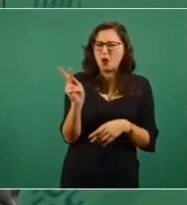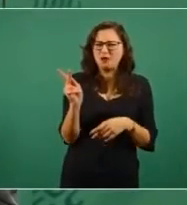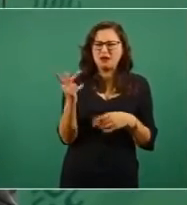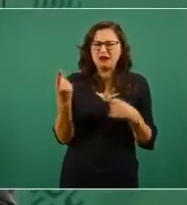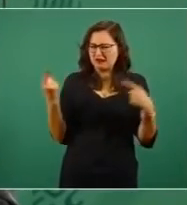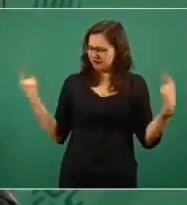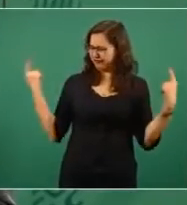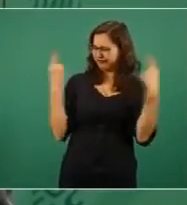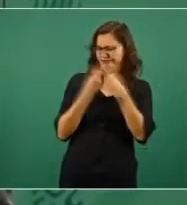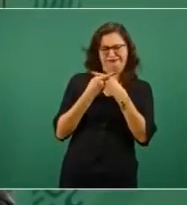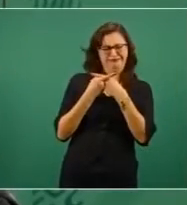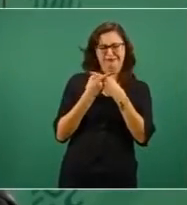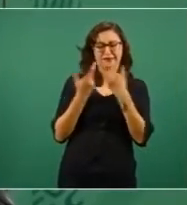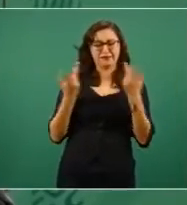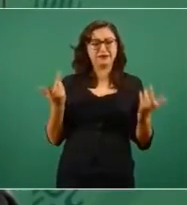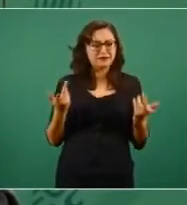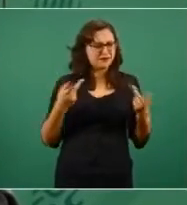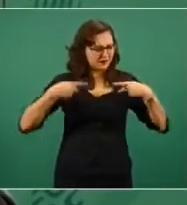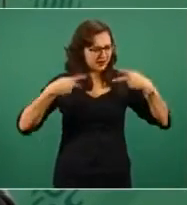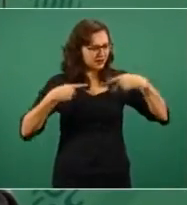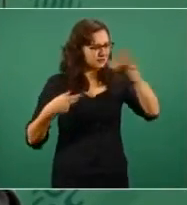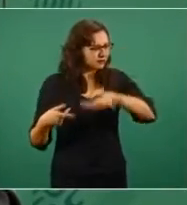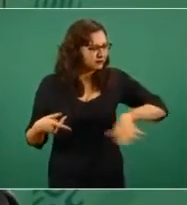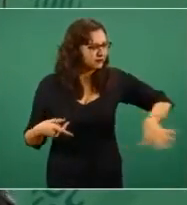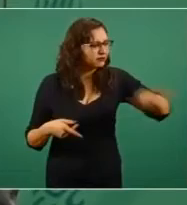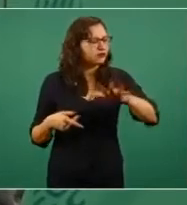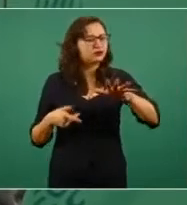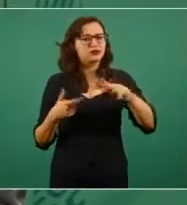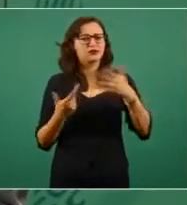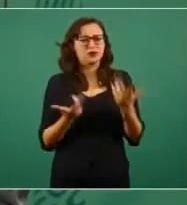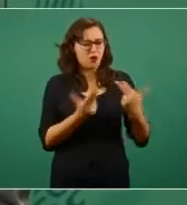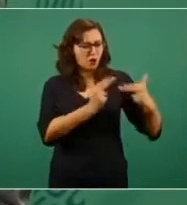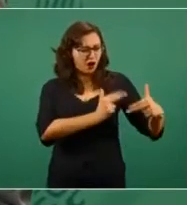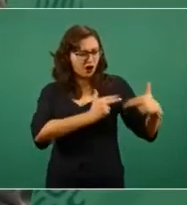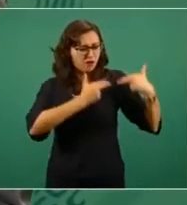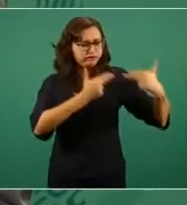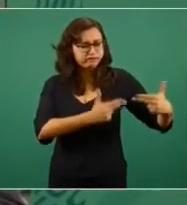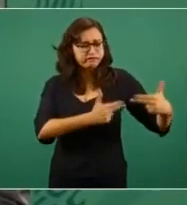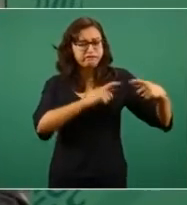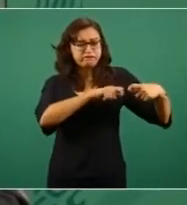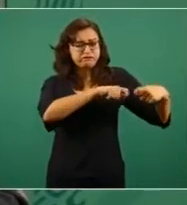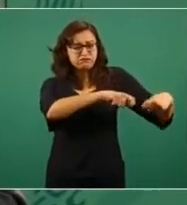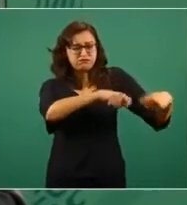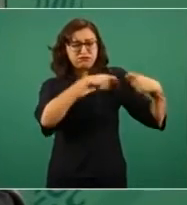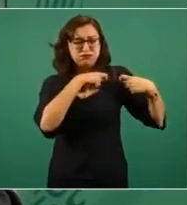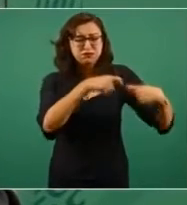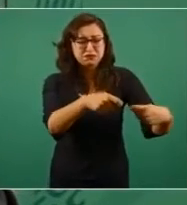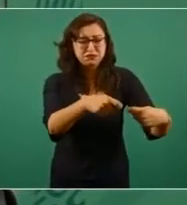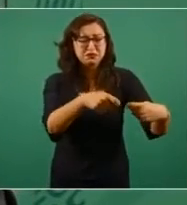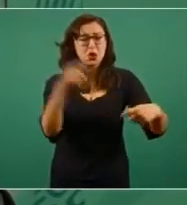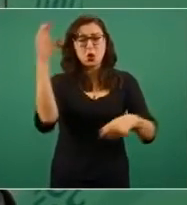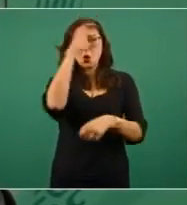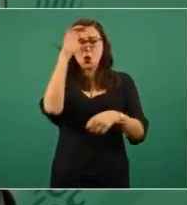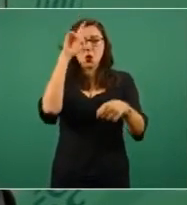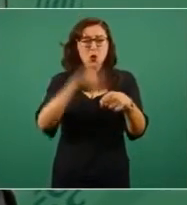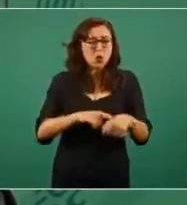heredero de culturas, de civilizaciones milenarias, un pueblo